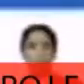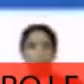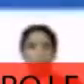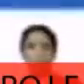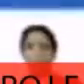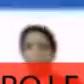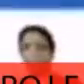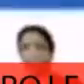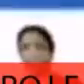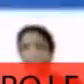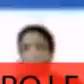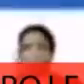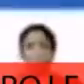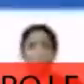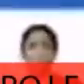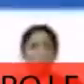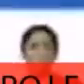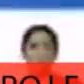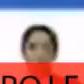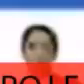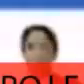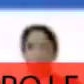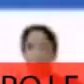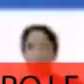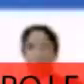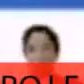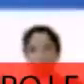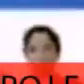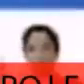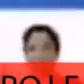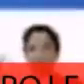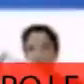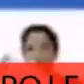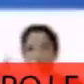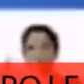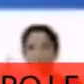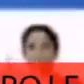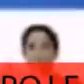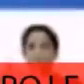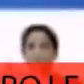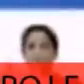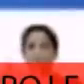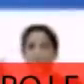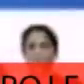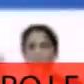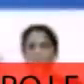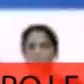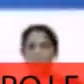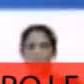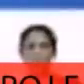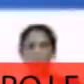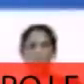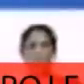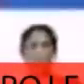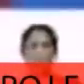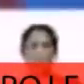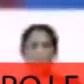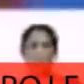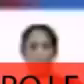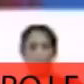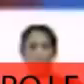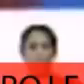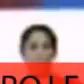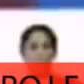2015 esa Asamblea Nacional es tan inútil como si estuviese funcionando de manera real. Porque basta ver cuando era